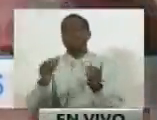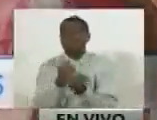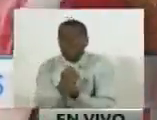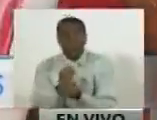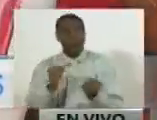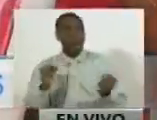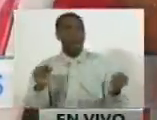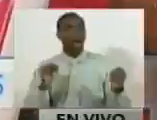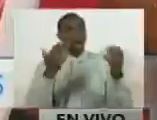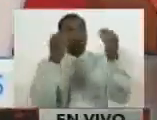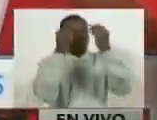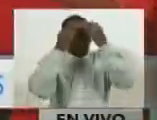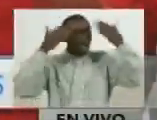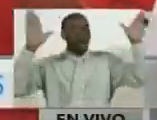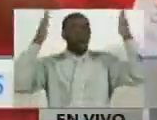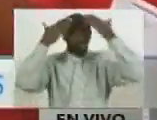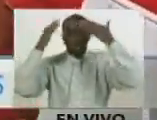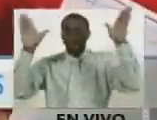alma.